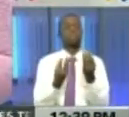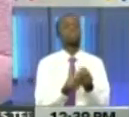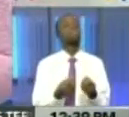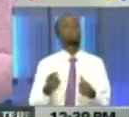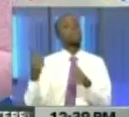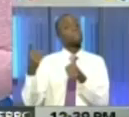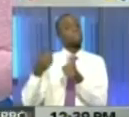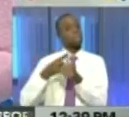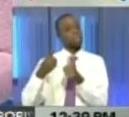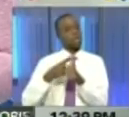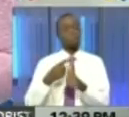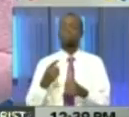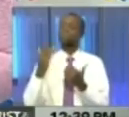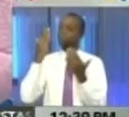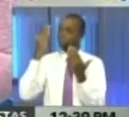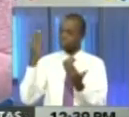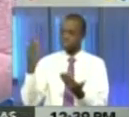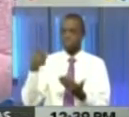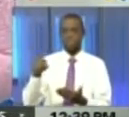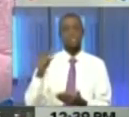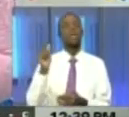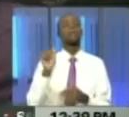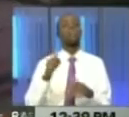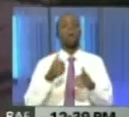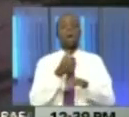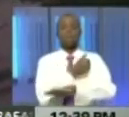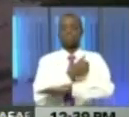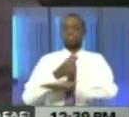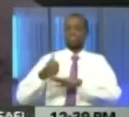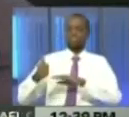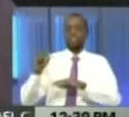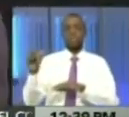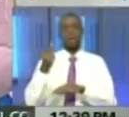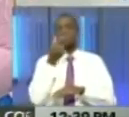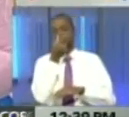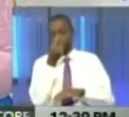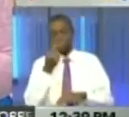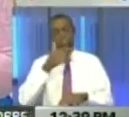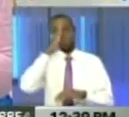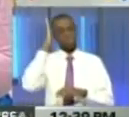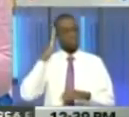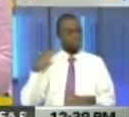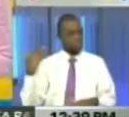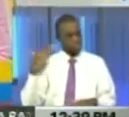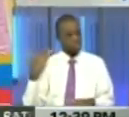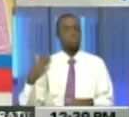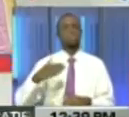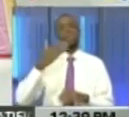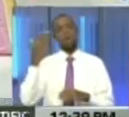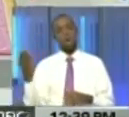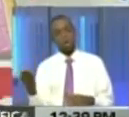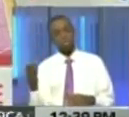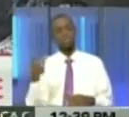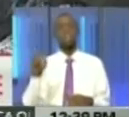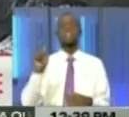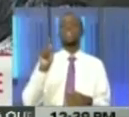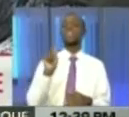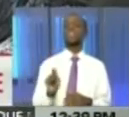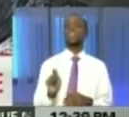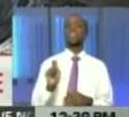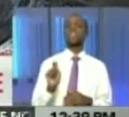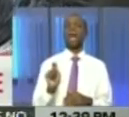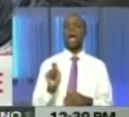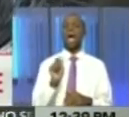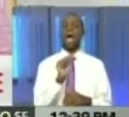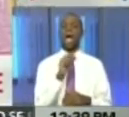autoridades electorales, la rectora Sandra Brita, la rectora Socorro Hernández, la rectora Tania Diamelio,